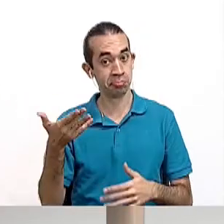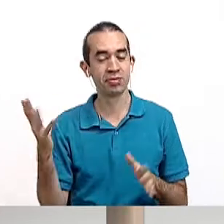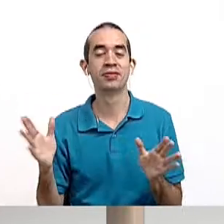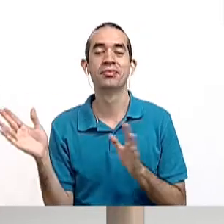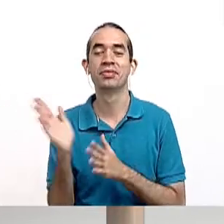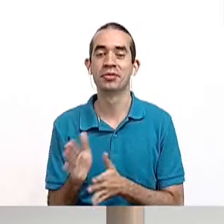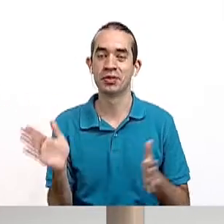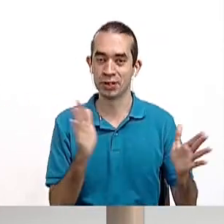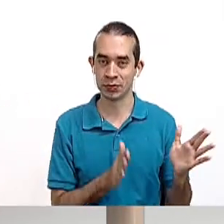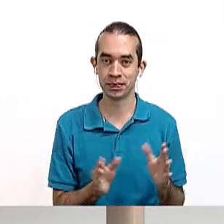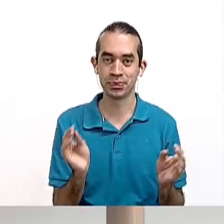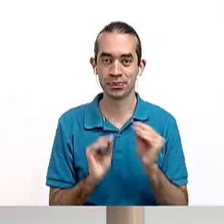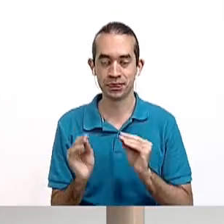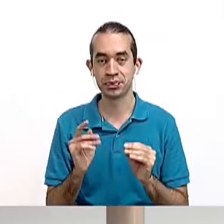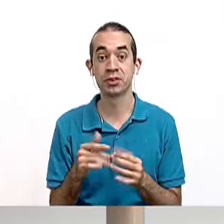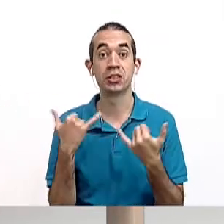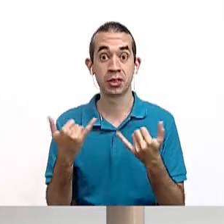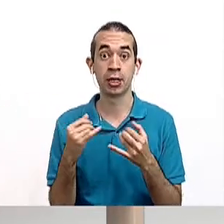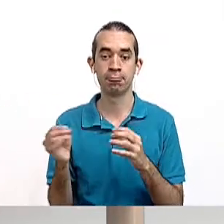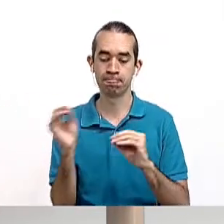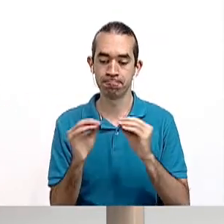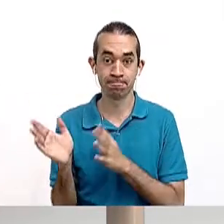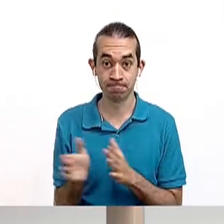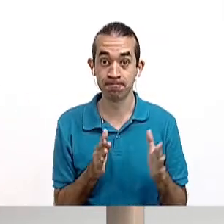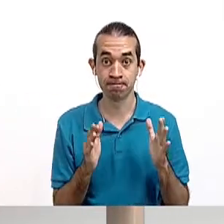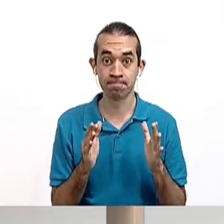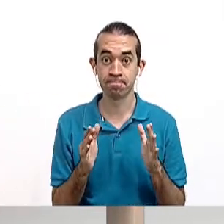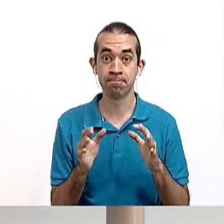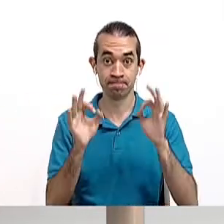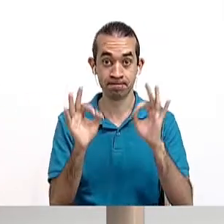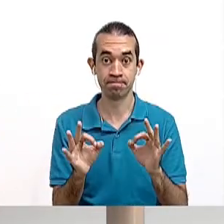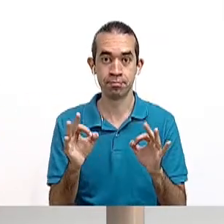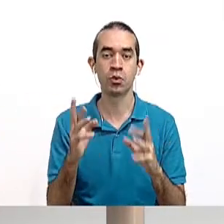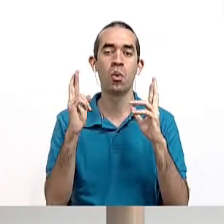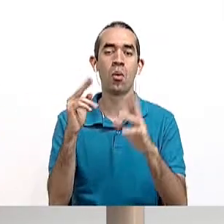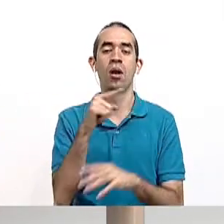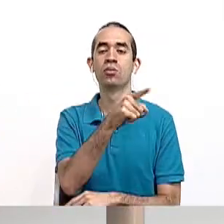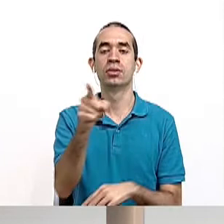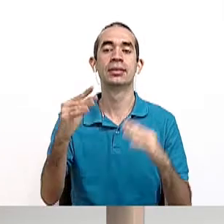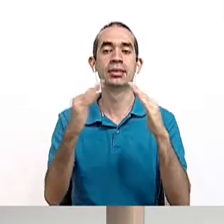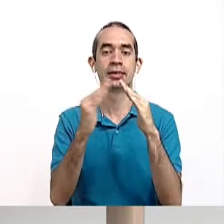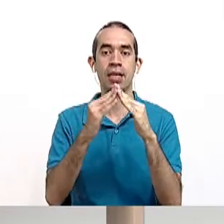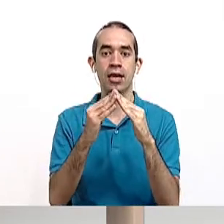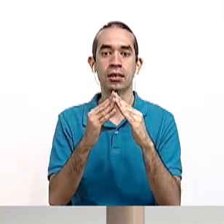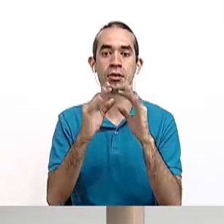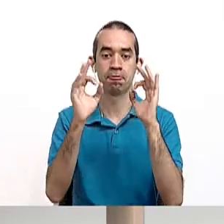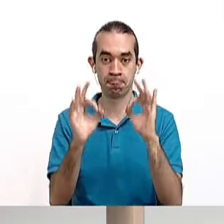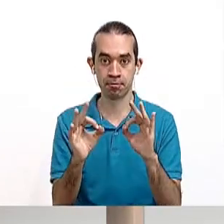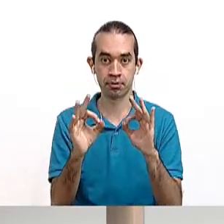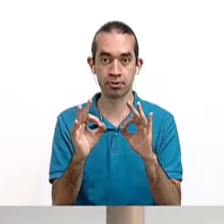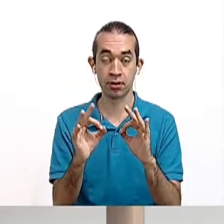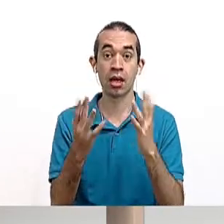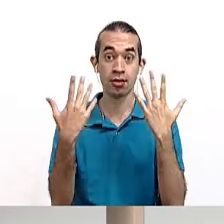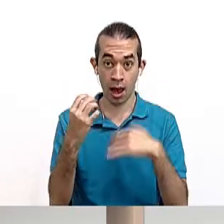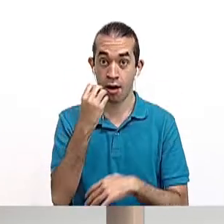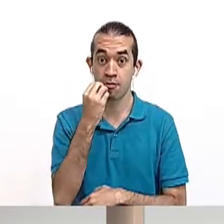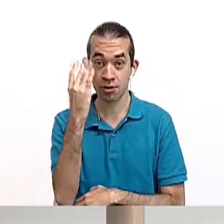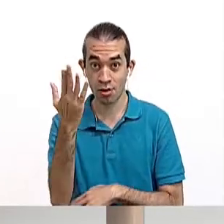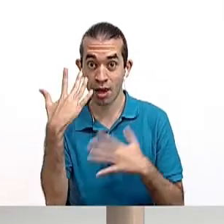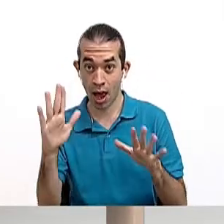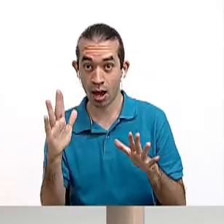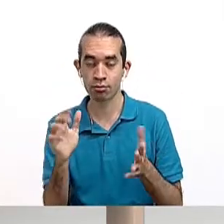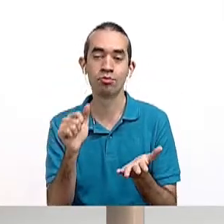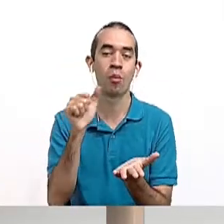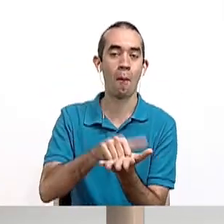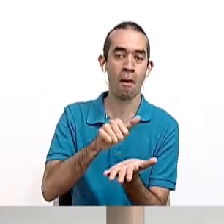vamos a preparar, ¿les parece? Bueno, espero que allá en casita estén todos acomodados. ¿Ya almorzaron? ¡Provecho! Nos vamos a